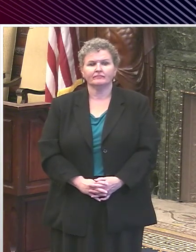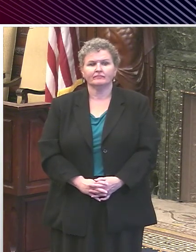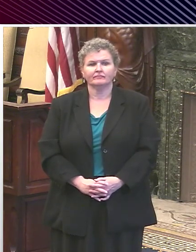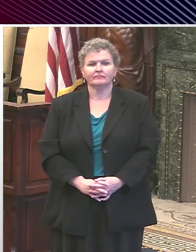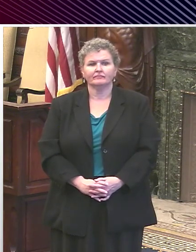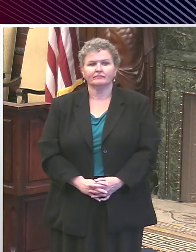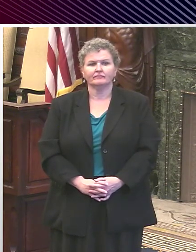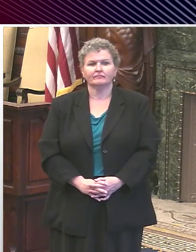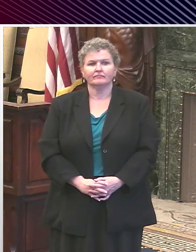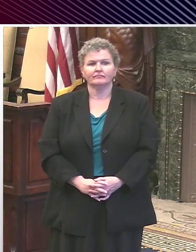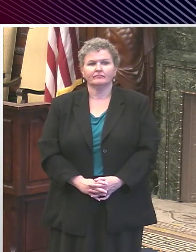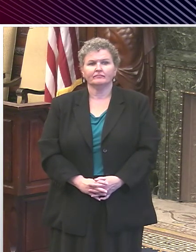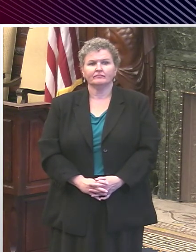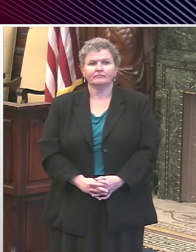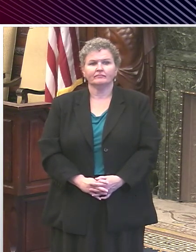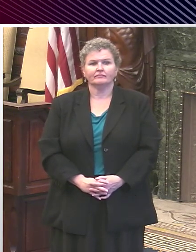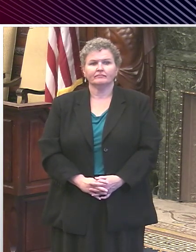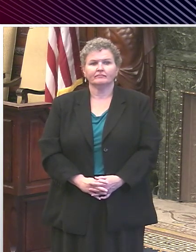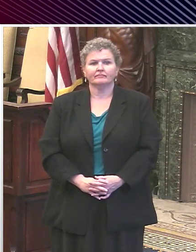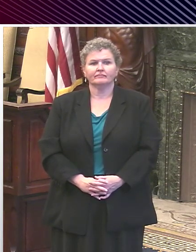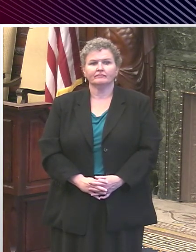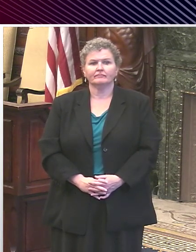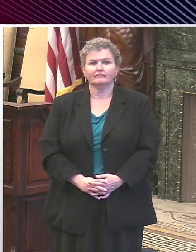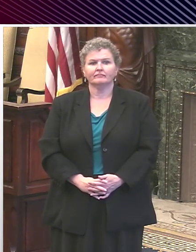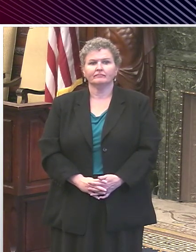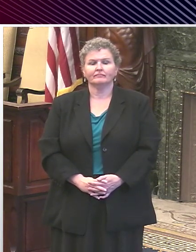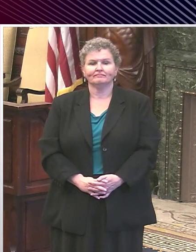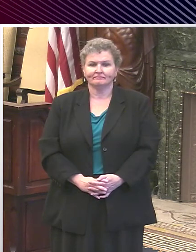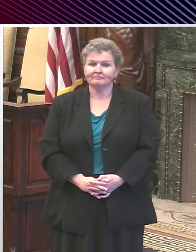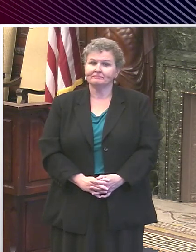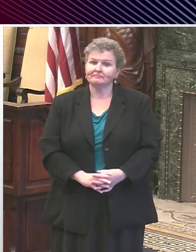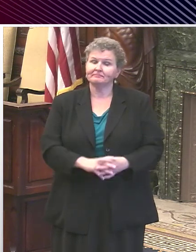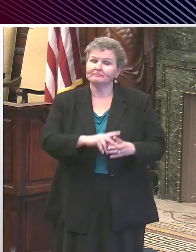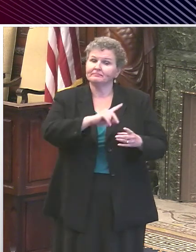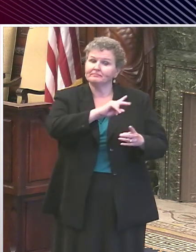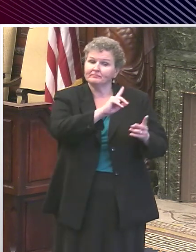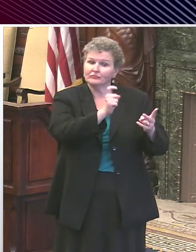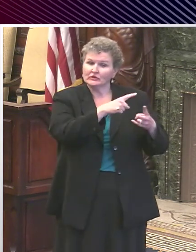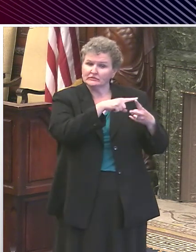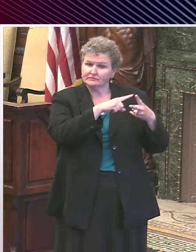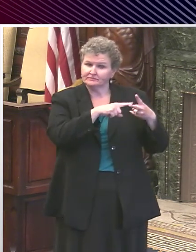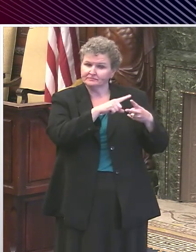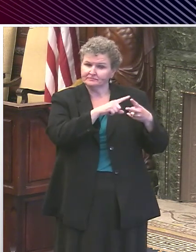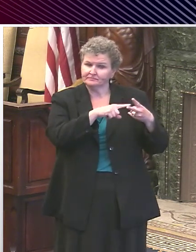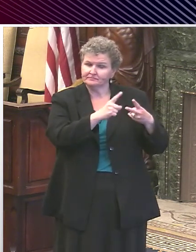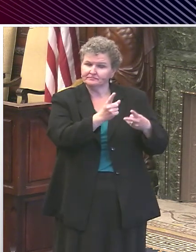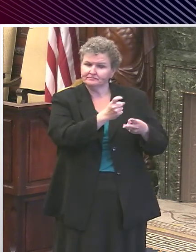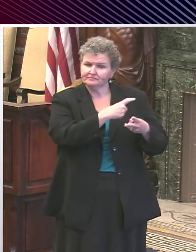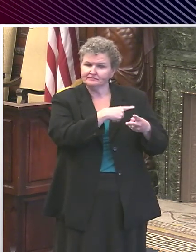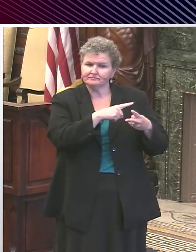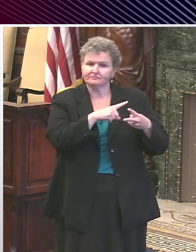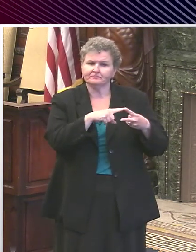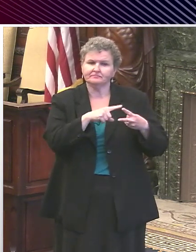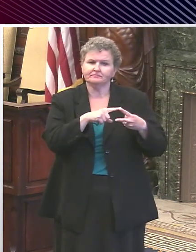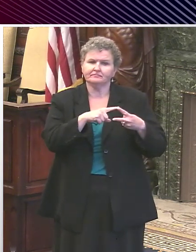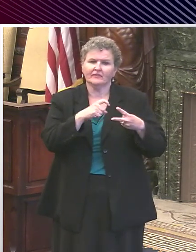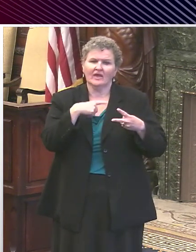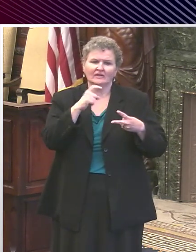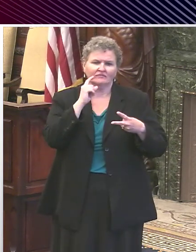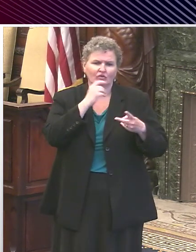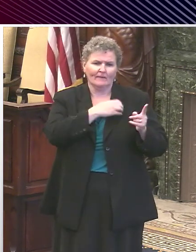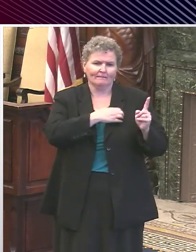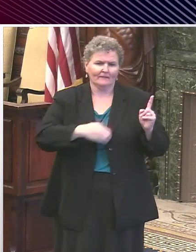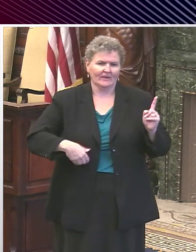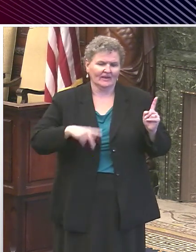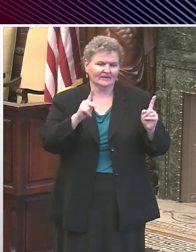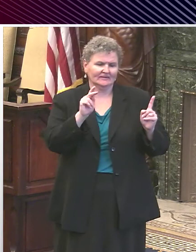federal? It's a two-part question, probably best answered by Mayor Caney. Now, what would